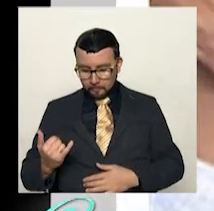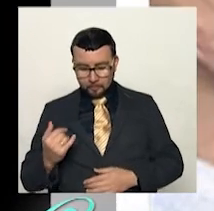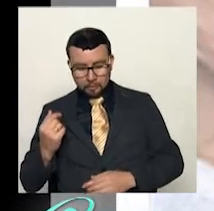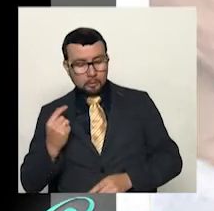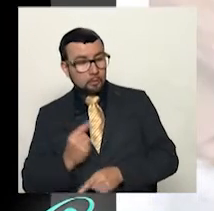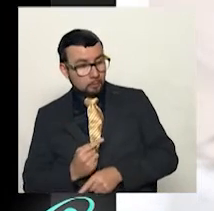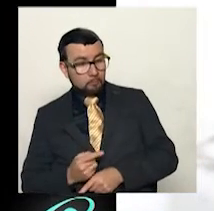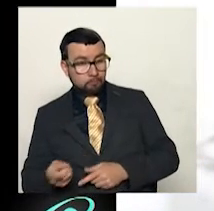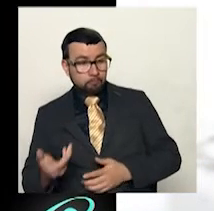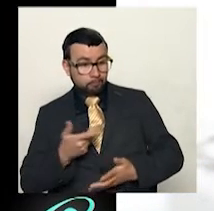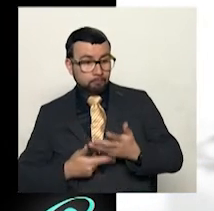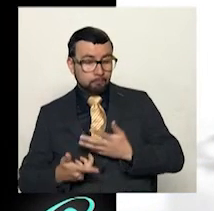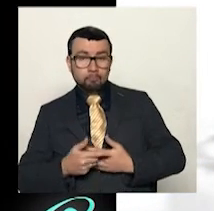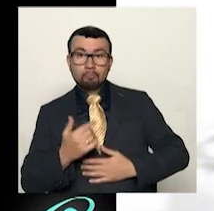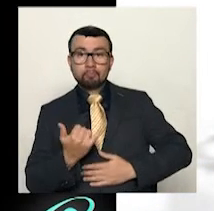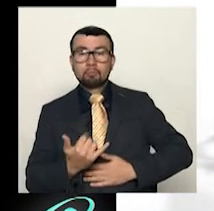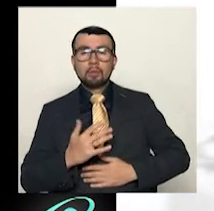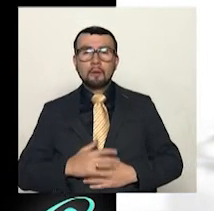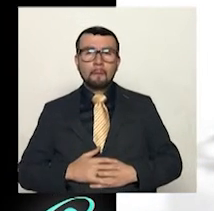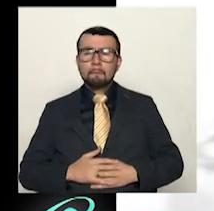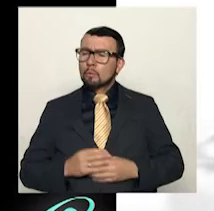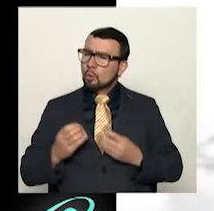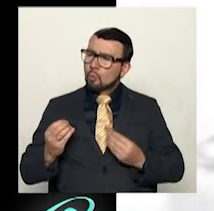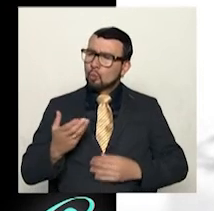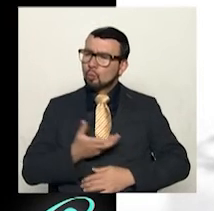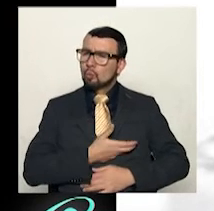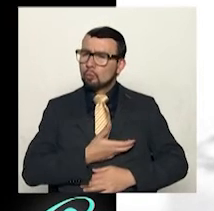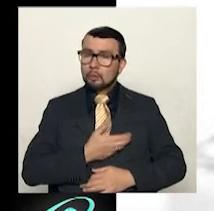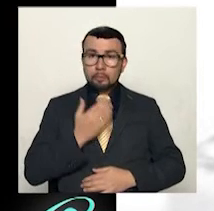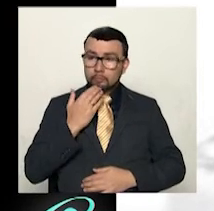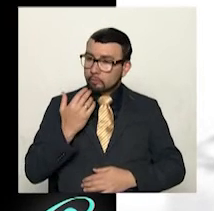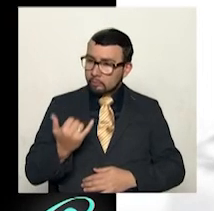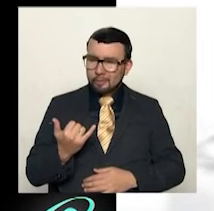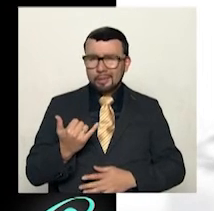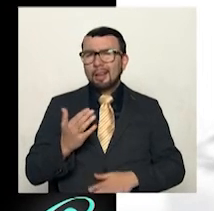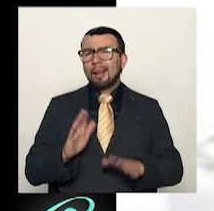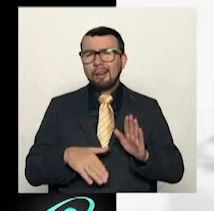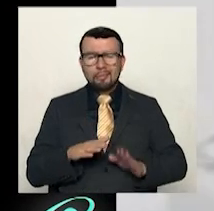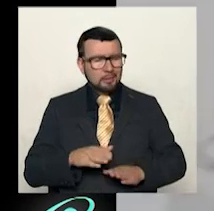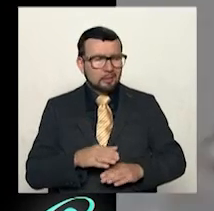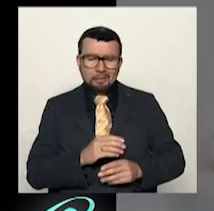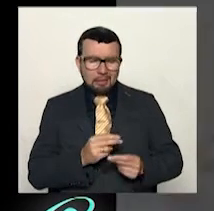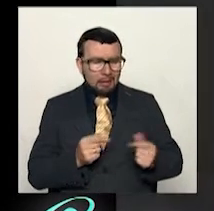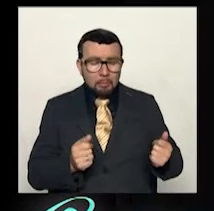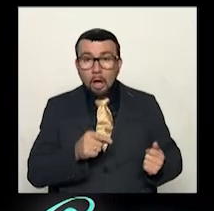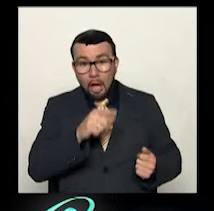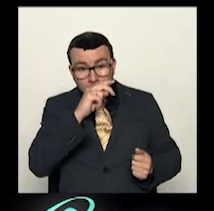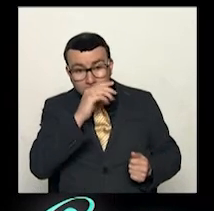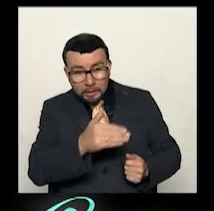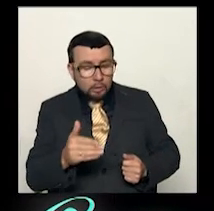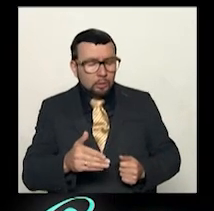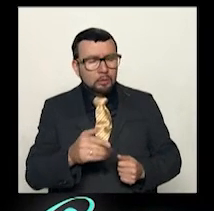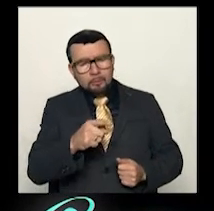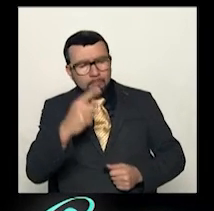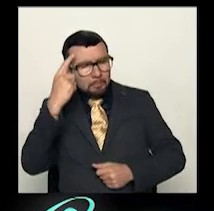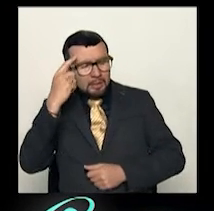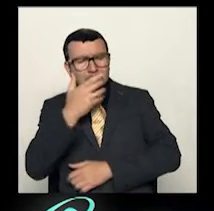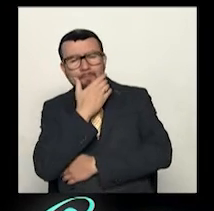abdominal. Muchas mamás, inclusive desde temprana edad, empiezan con este tema de los niños y de los